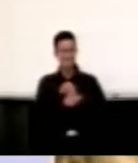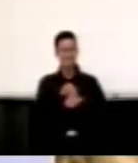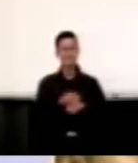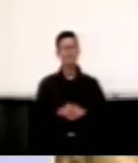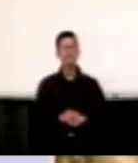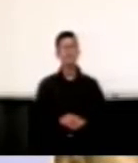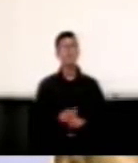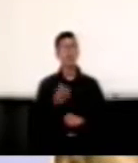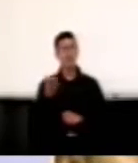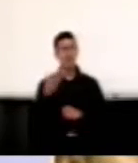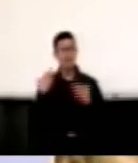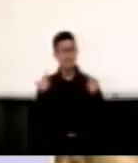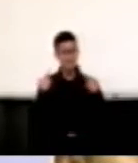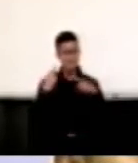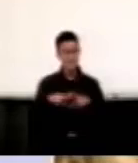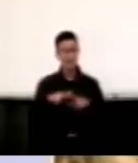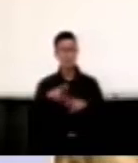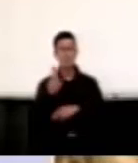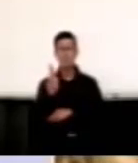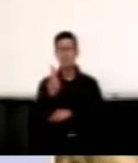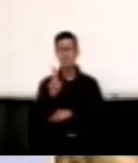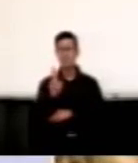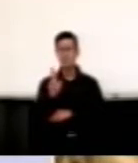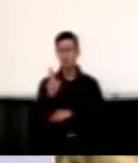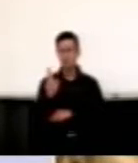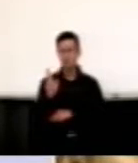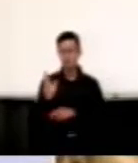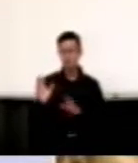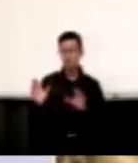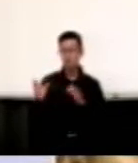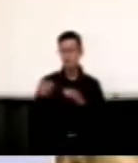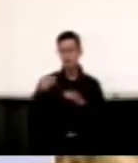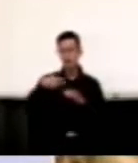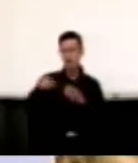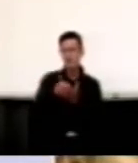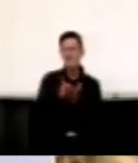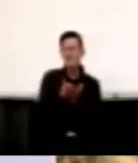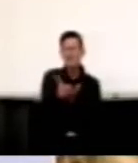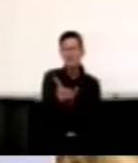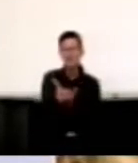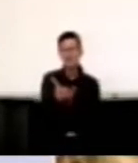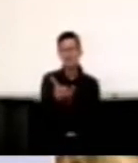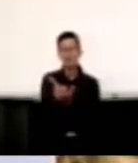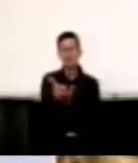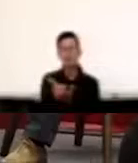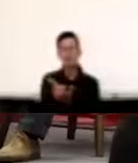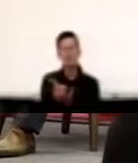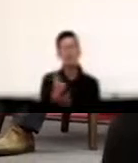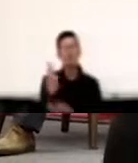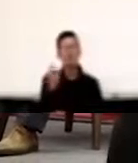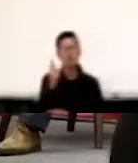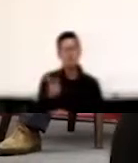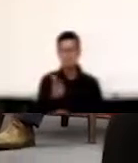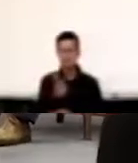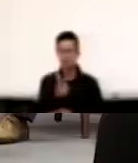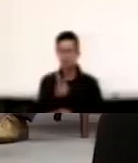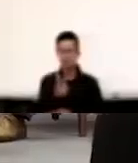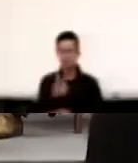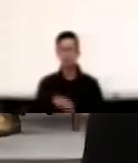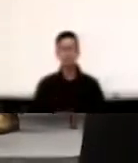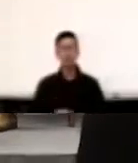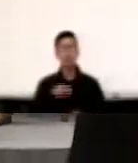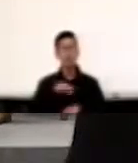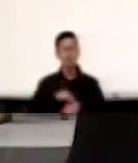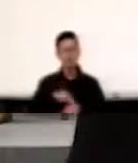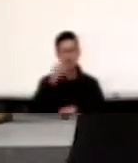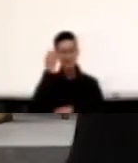Es profesor titular A de tiempo completo, adscrito al Departamento de Derecho de la Universidad de Guanajuato. Doctor especializado en Teoría